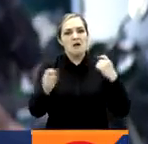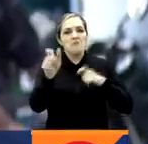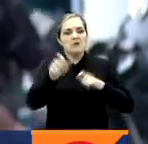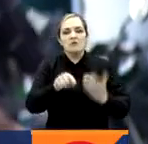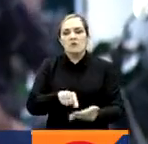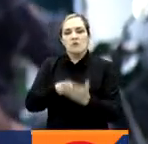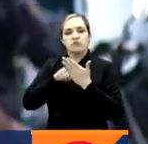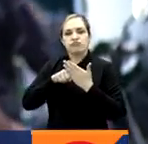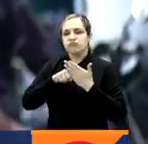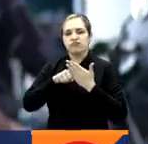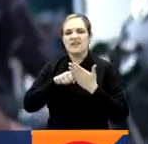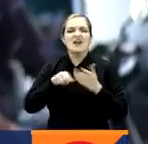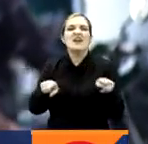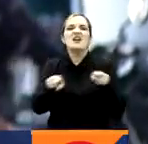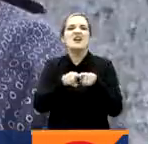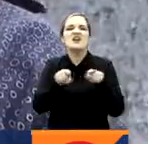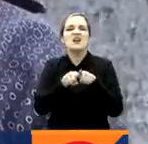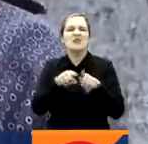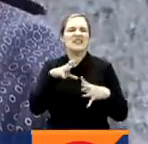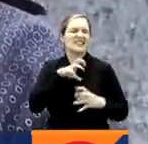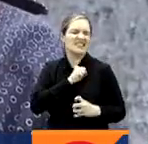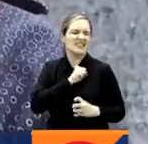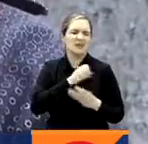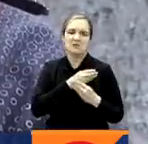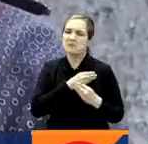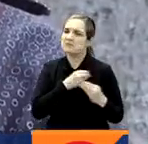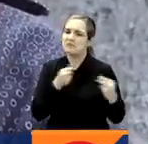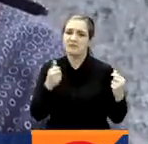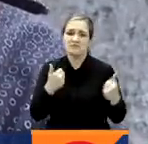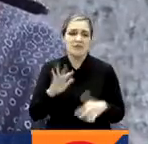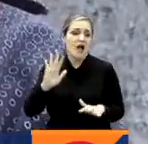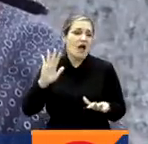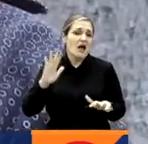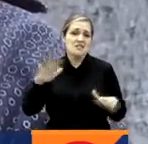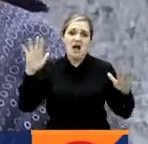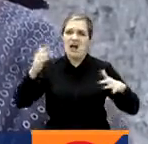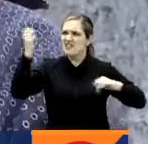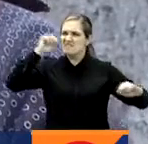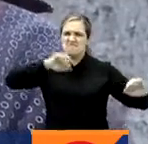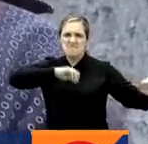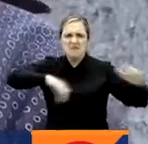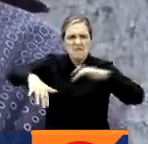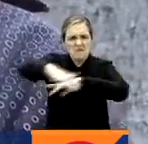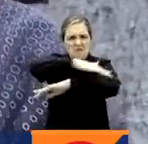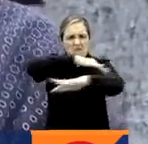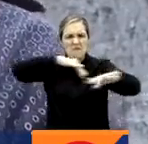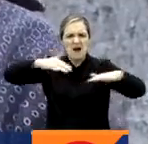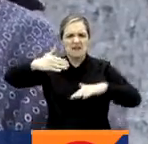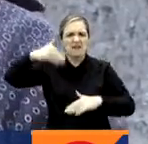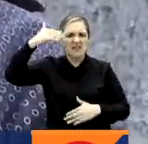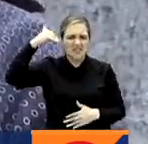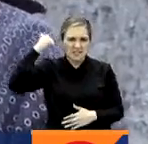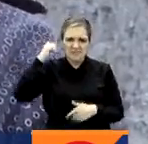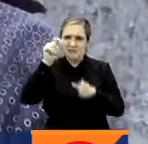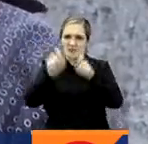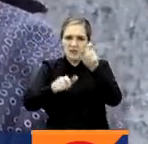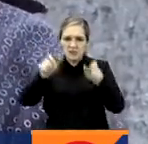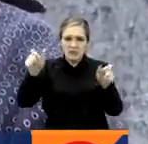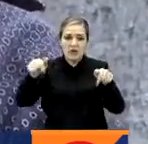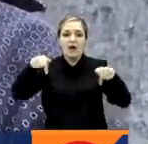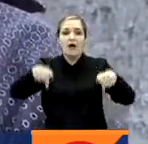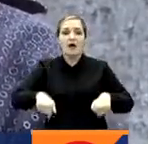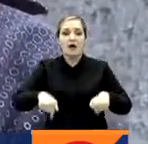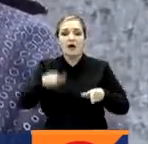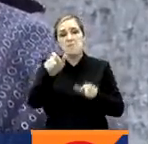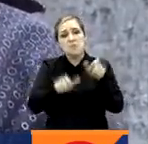ya pasaron la página del dolor. No, eso ya pasó el apogeo de toda esa gente. Y aquí vivimos